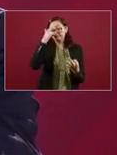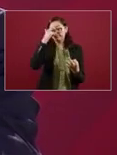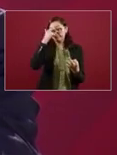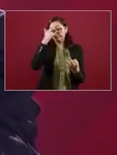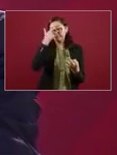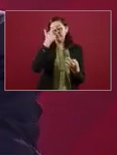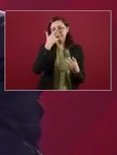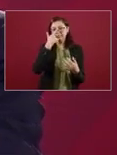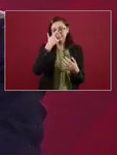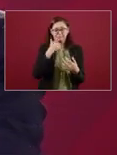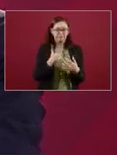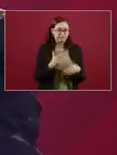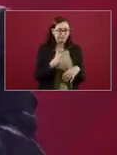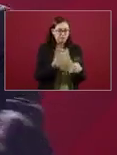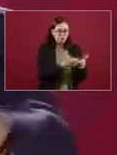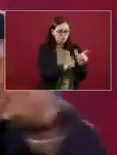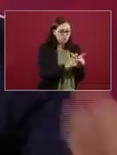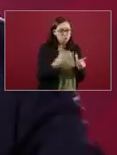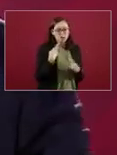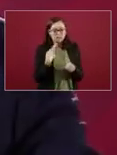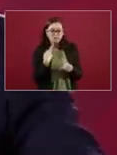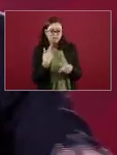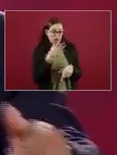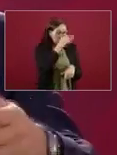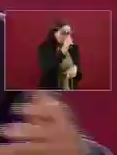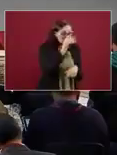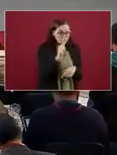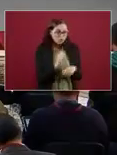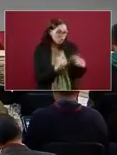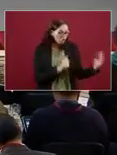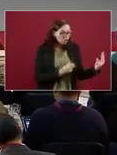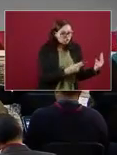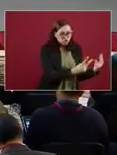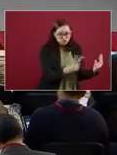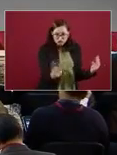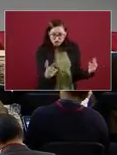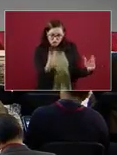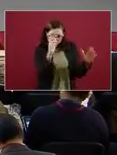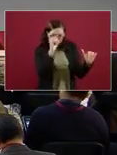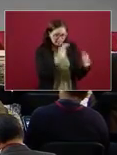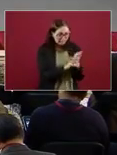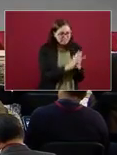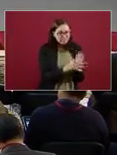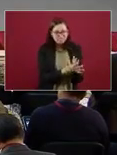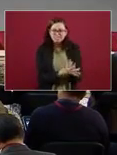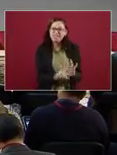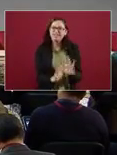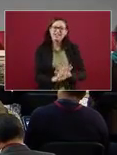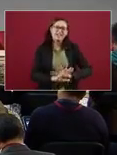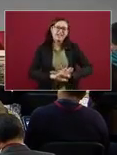dos para ti, dos para el otro, dos para el otro. Entonces, ya eso ya no. ¿Ya?